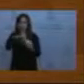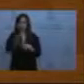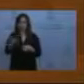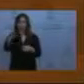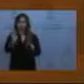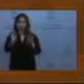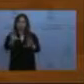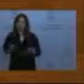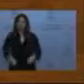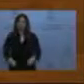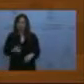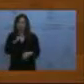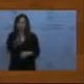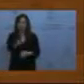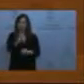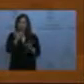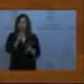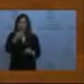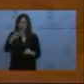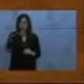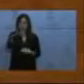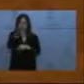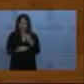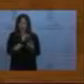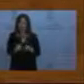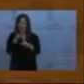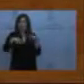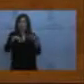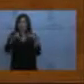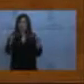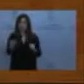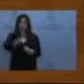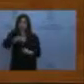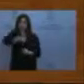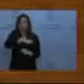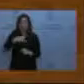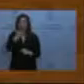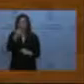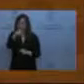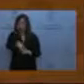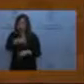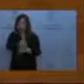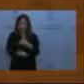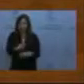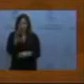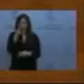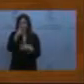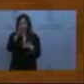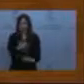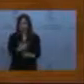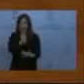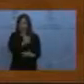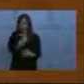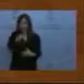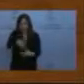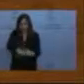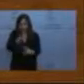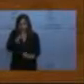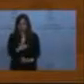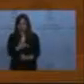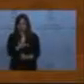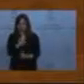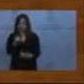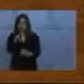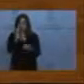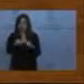han advertido que no se hacen las suficientes. Principado de Asturias, pues nosotros sí queremos hacer algo aquí que interesa ahora a los que estamos aquí. Y saben una